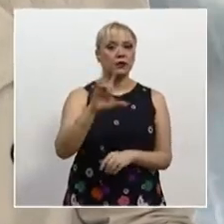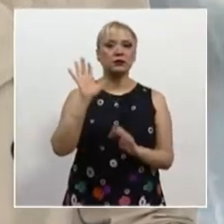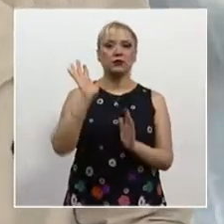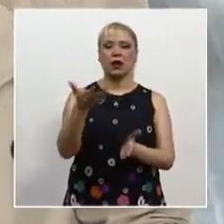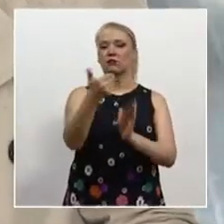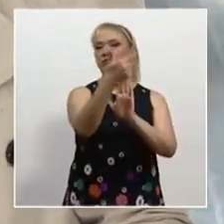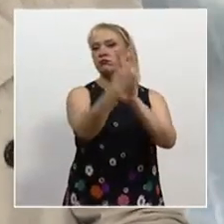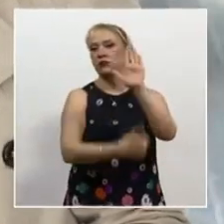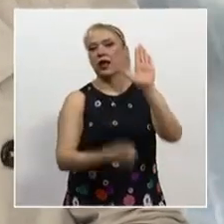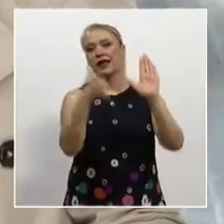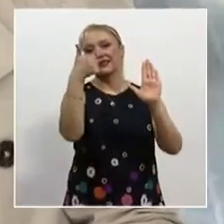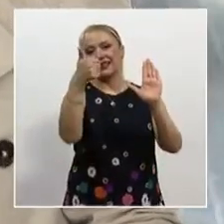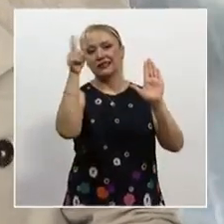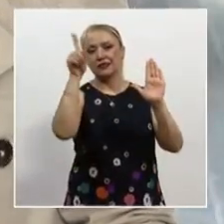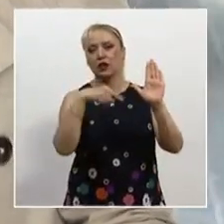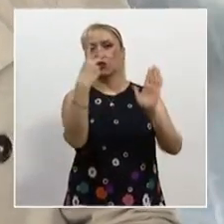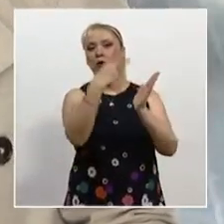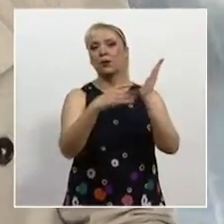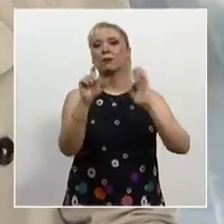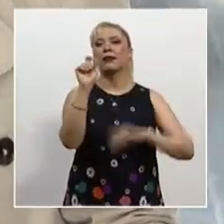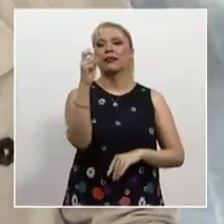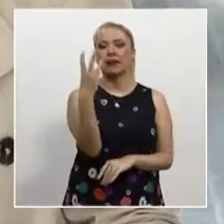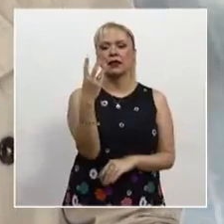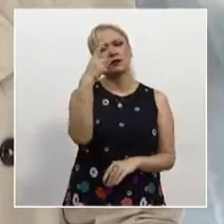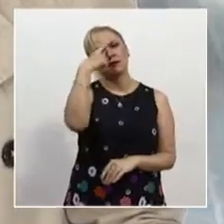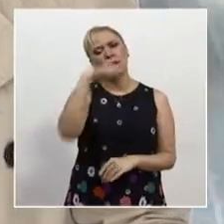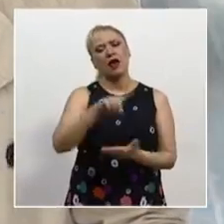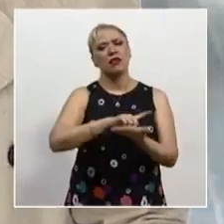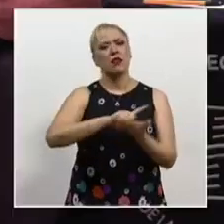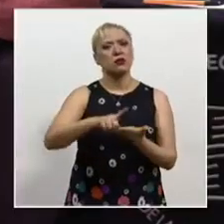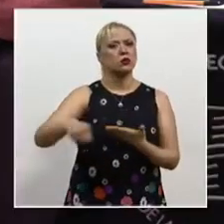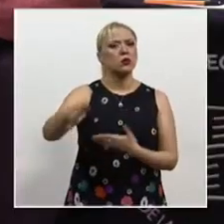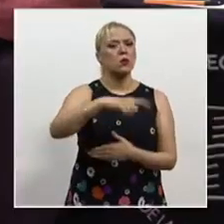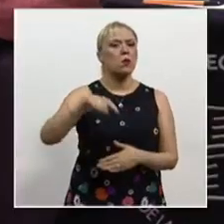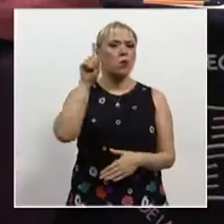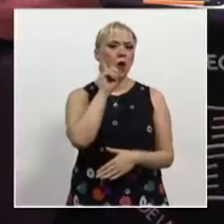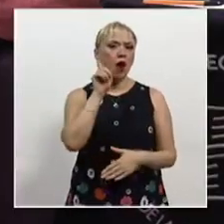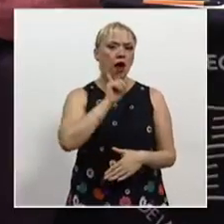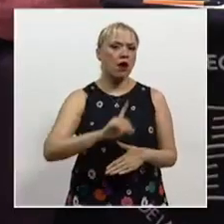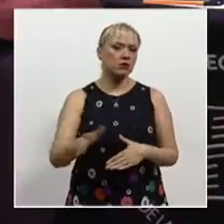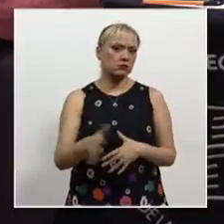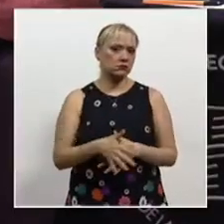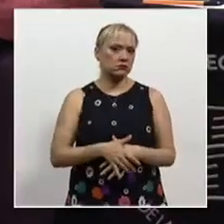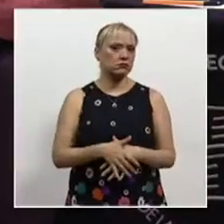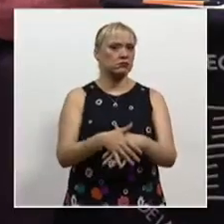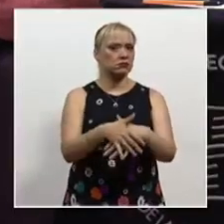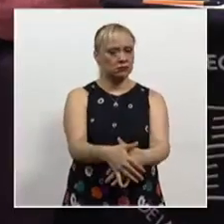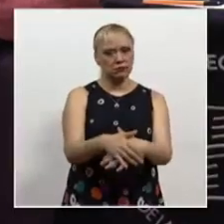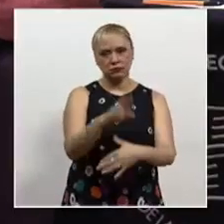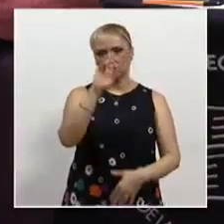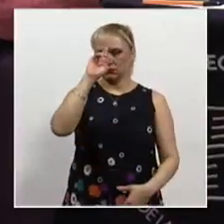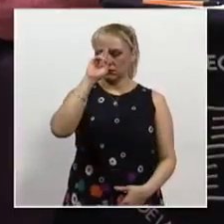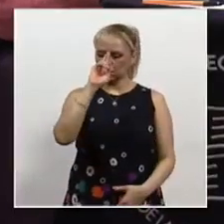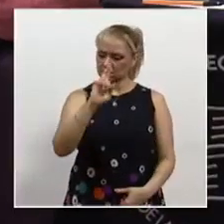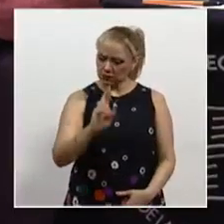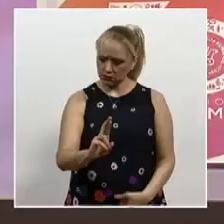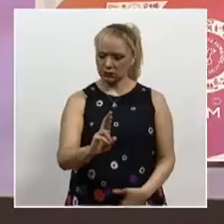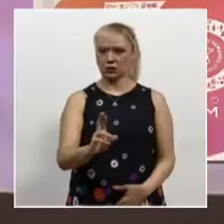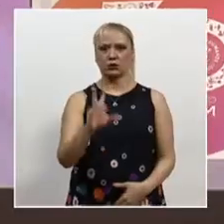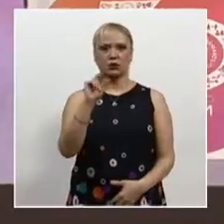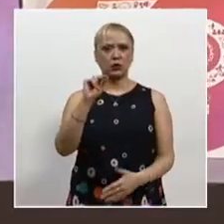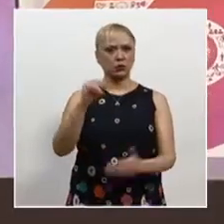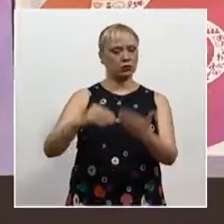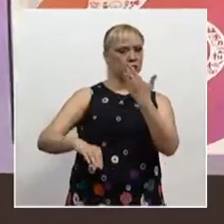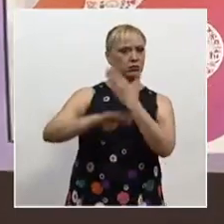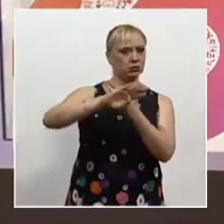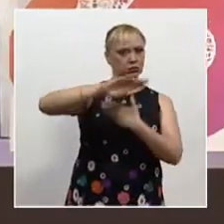recomendación 6/2023 relativa al derecho de las mujeres a una vida libre de violencia obstétrica y está dirigida